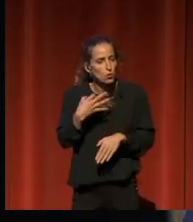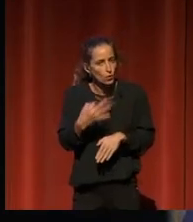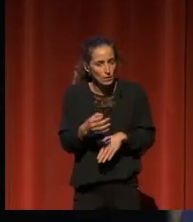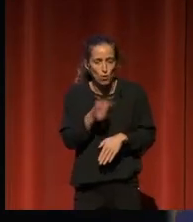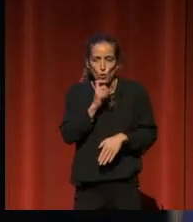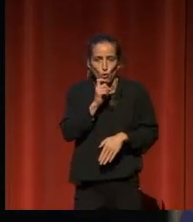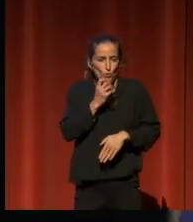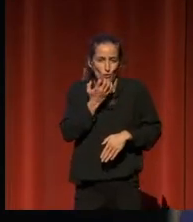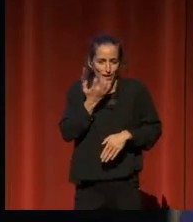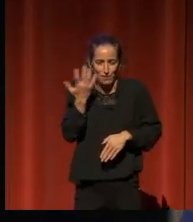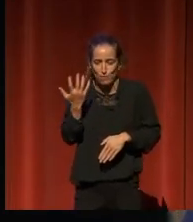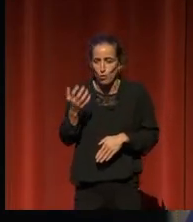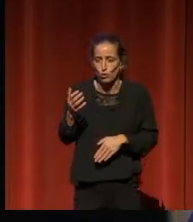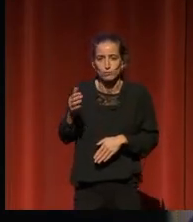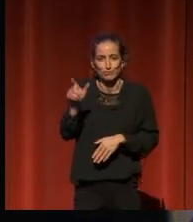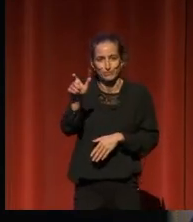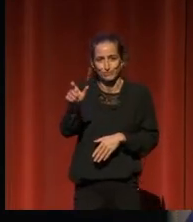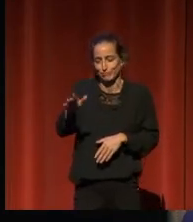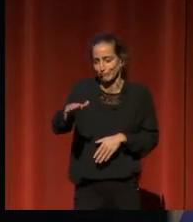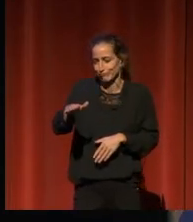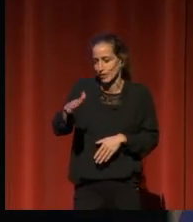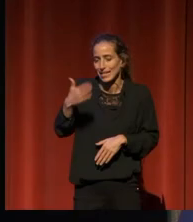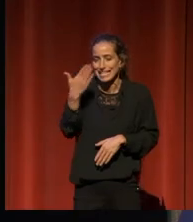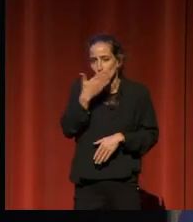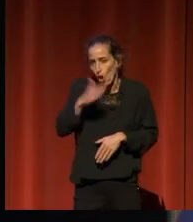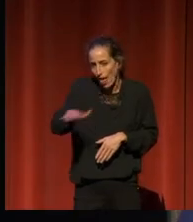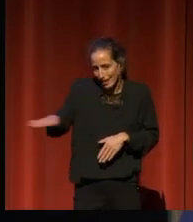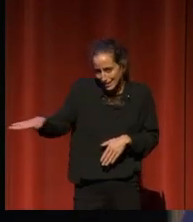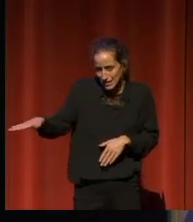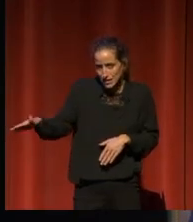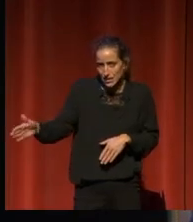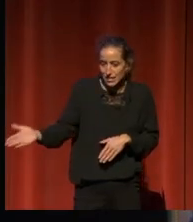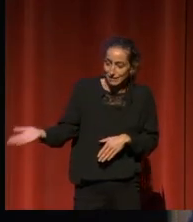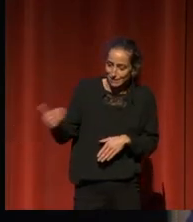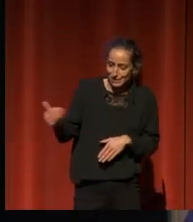a escolares a la biblioteca y e